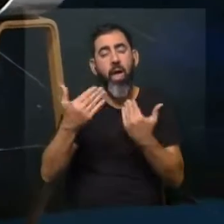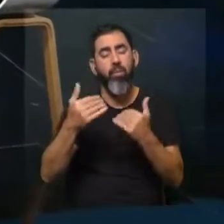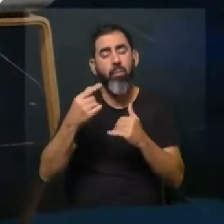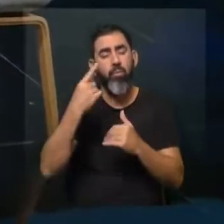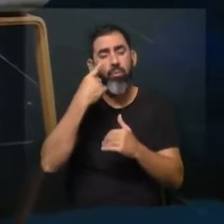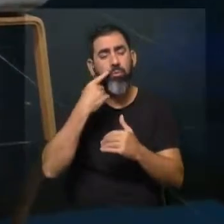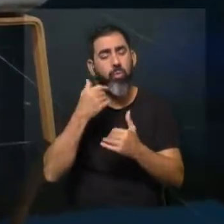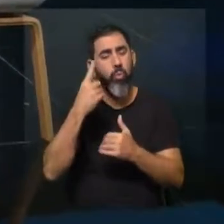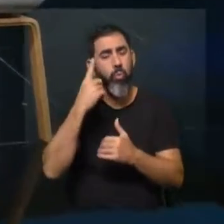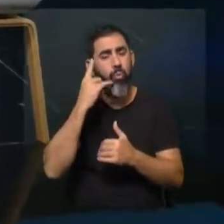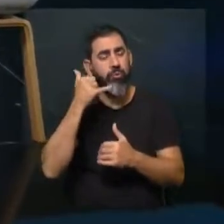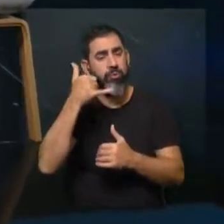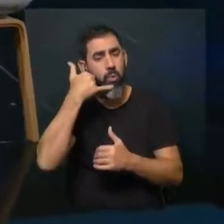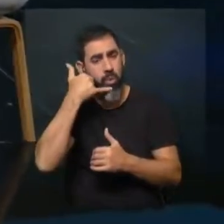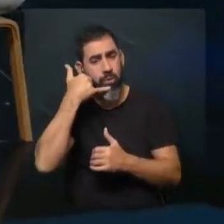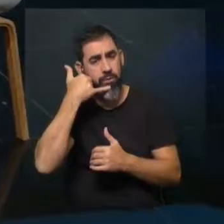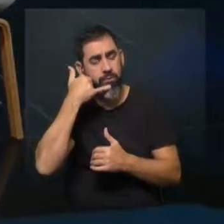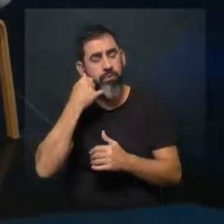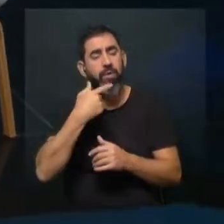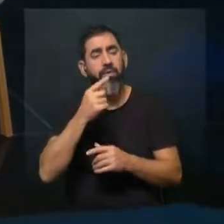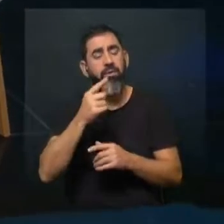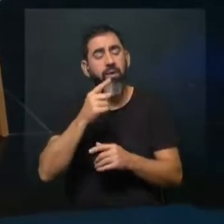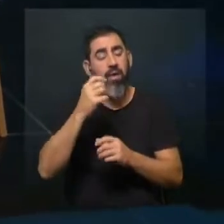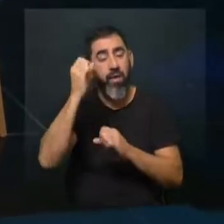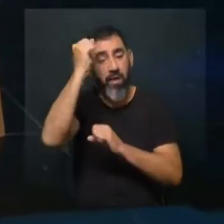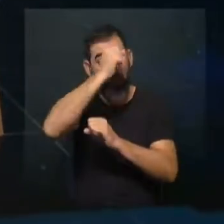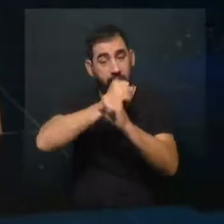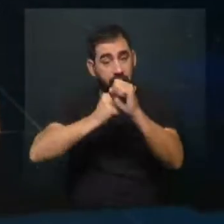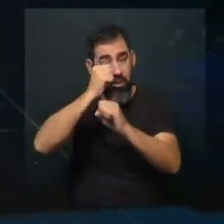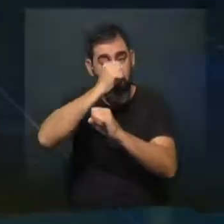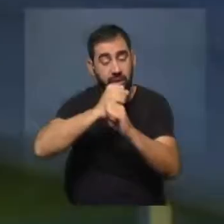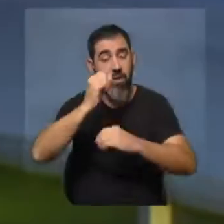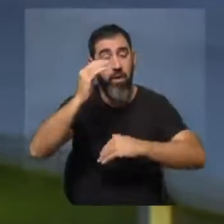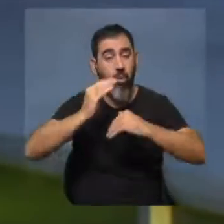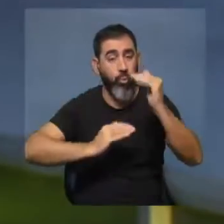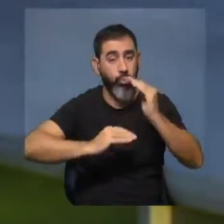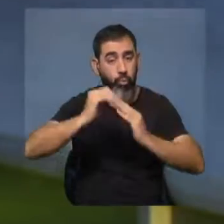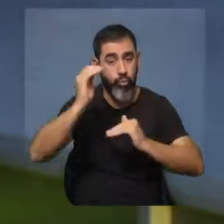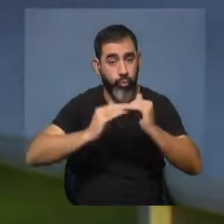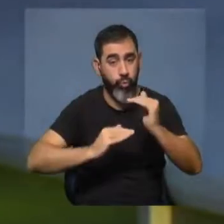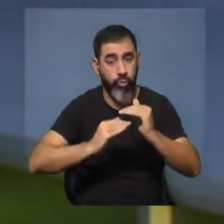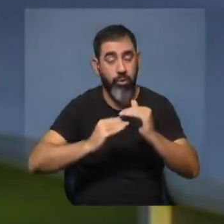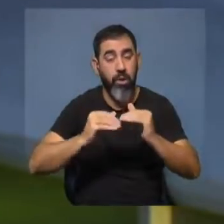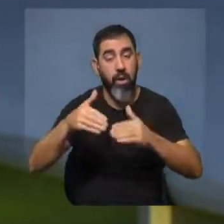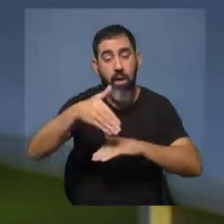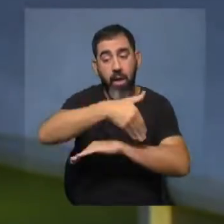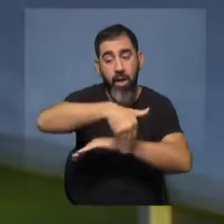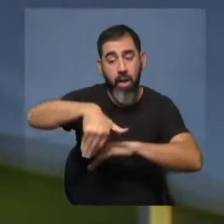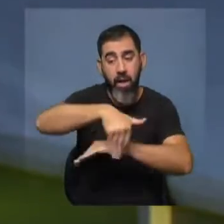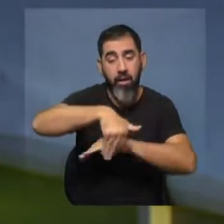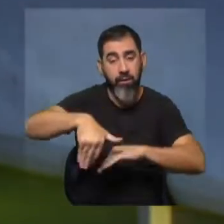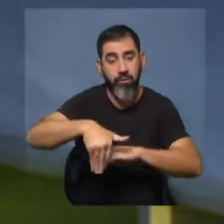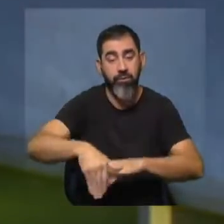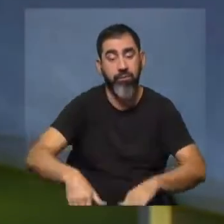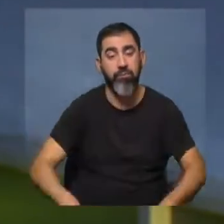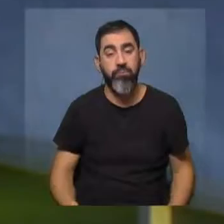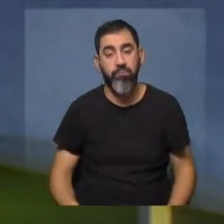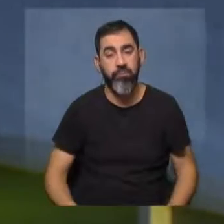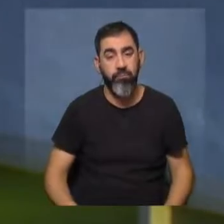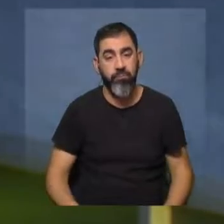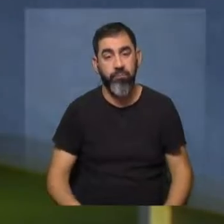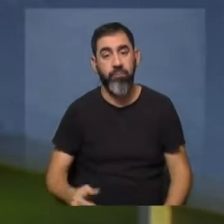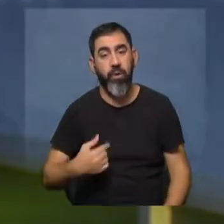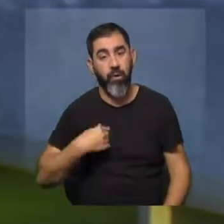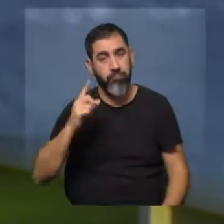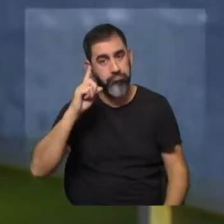me hablabas de usos en ingeniería, por ejemplo, en construcciones, usos en caminería de las radiaciones, y confieso que no